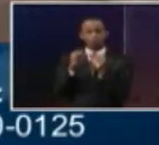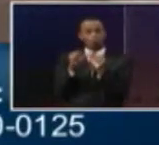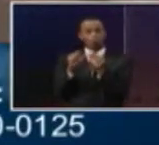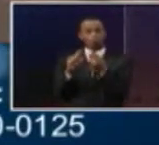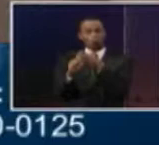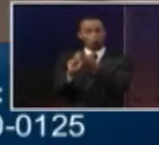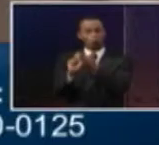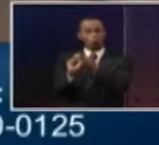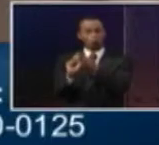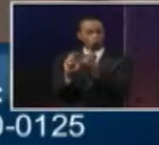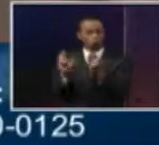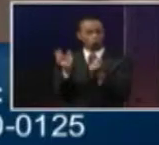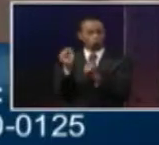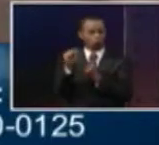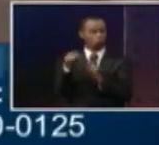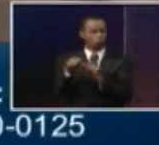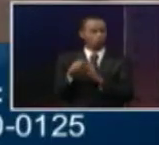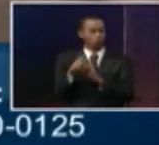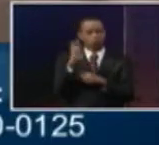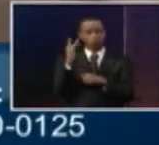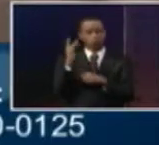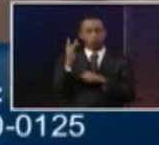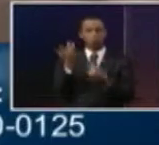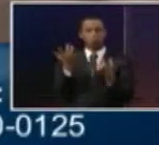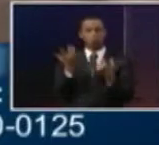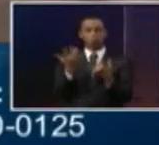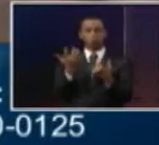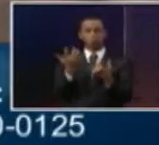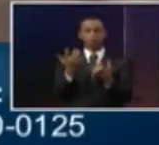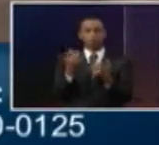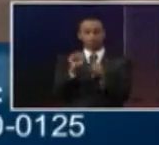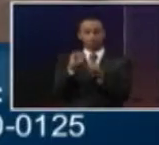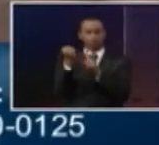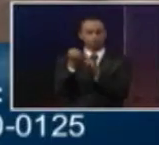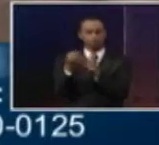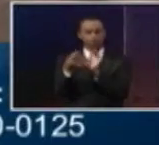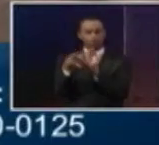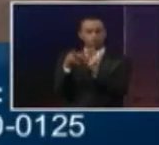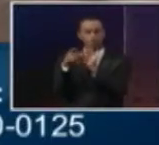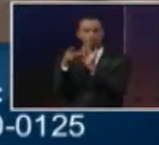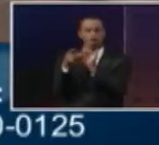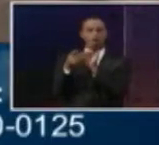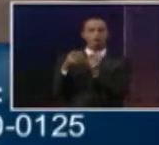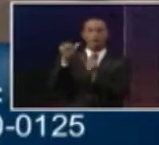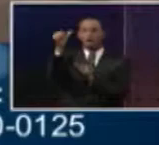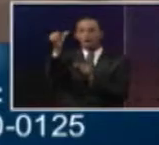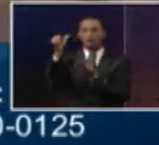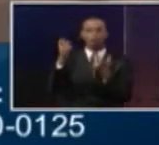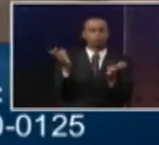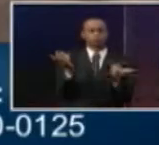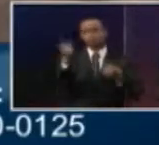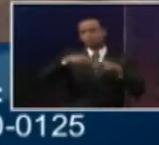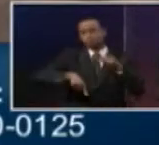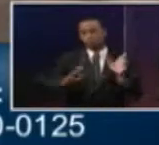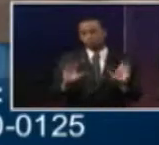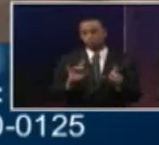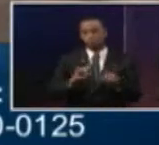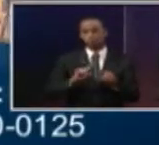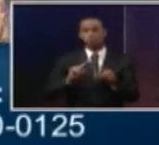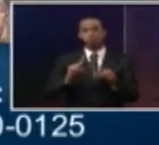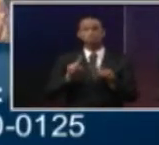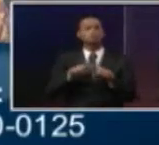otra manera no podíamos seguir en la situación que estaba. Entonces,